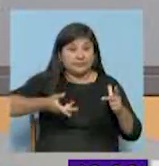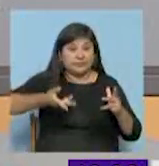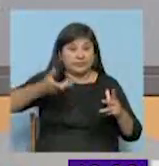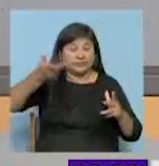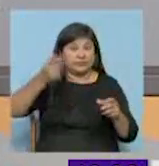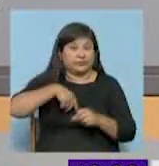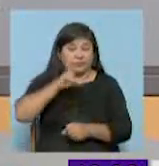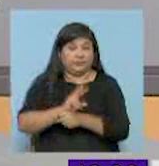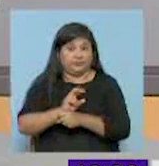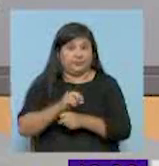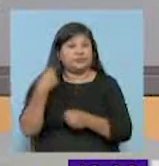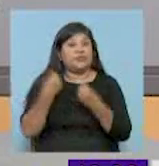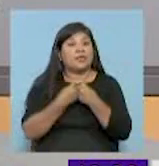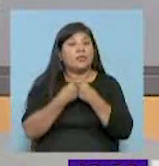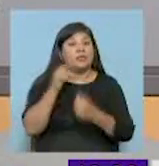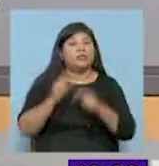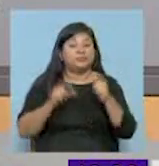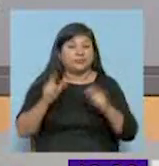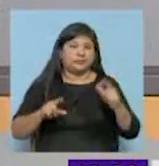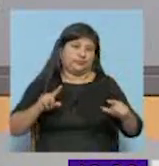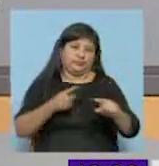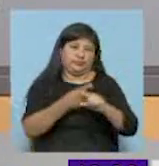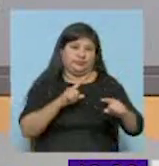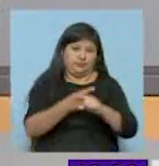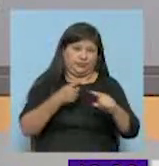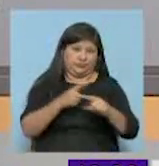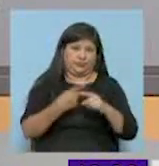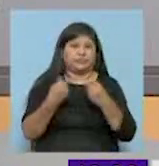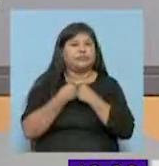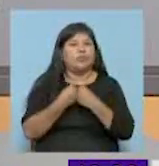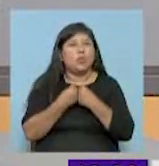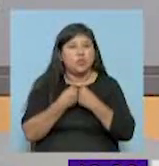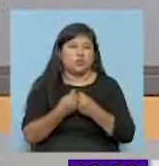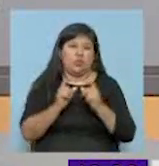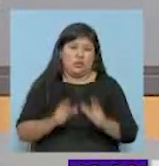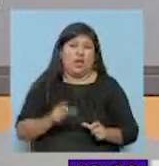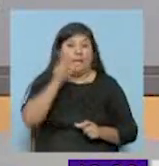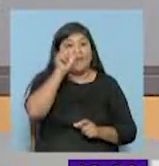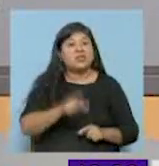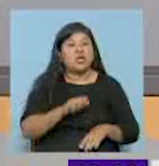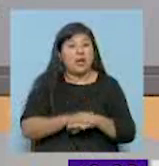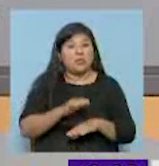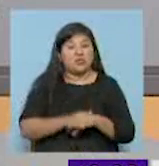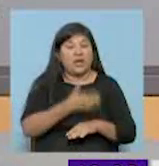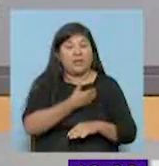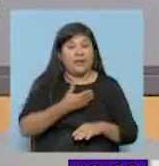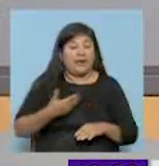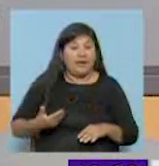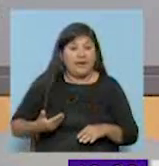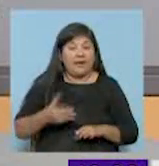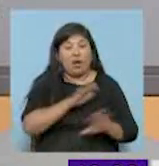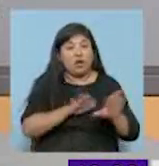han recibido muchas quejas por parte de los consumidores. Justamente la delegada de UCU, Usuarios